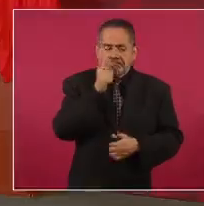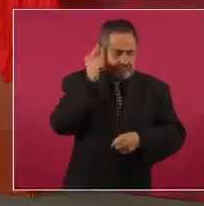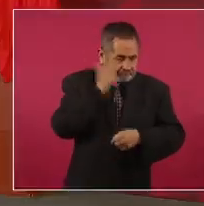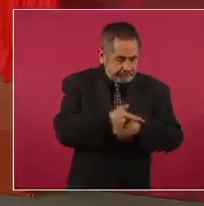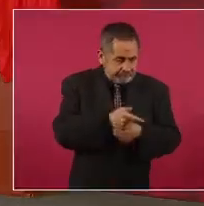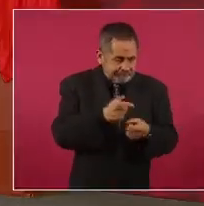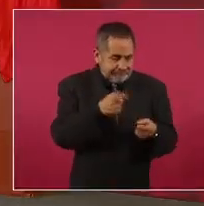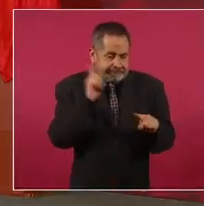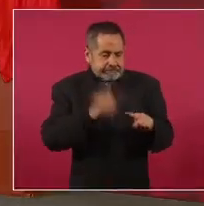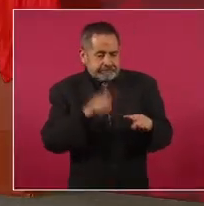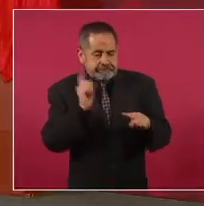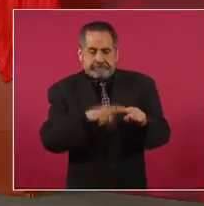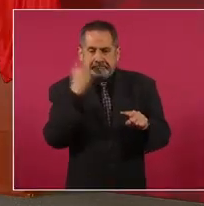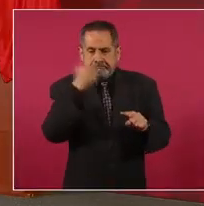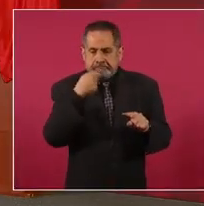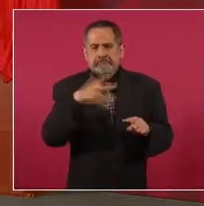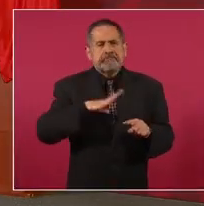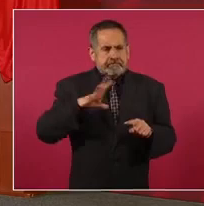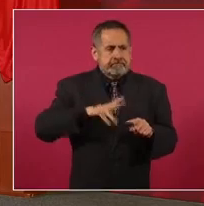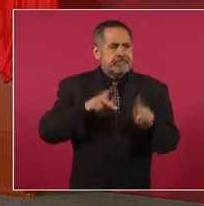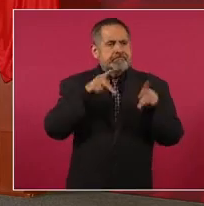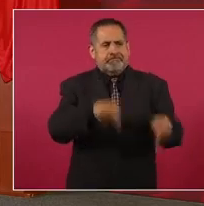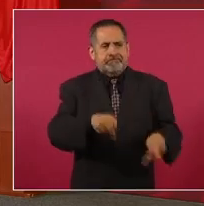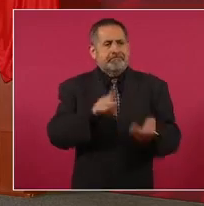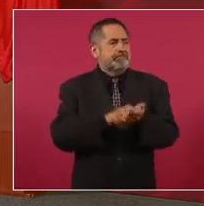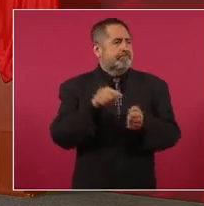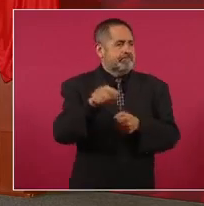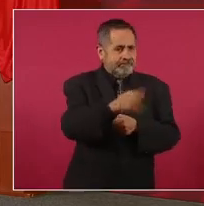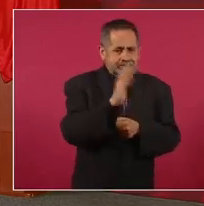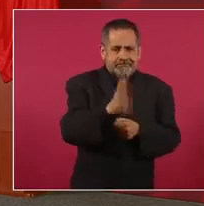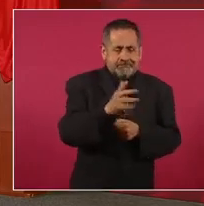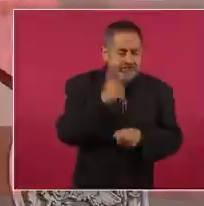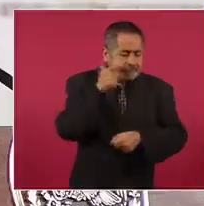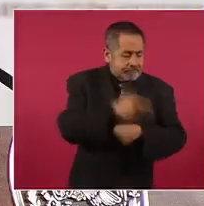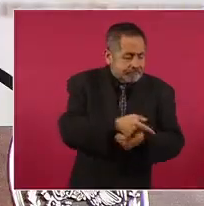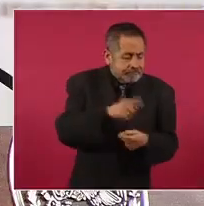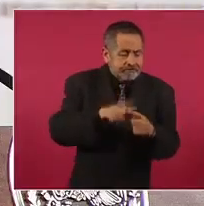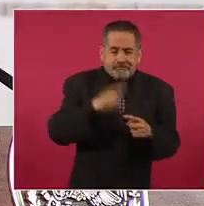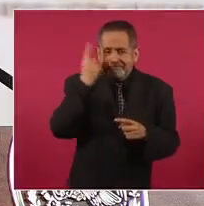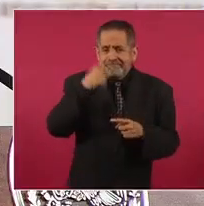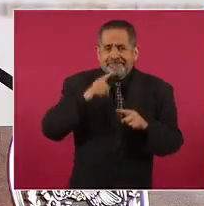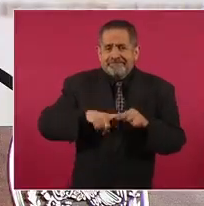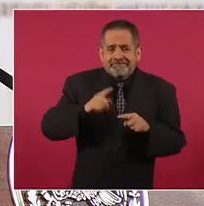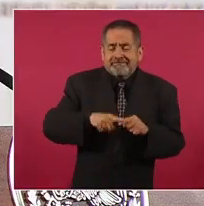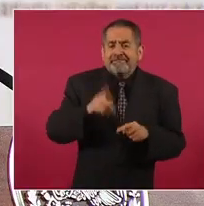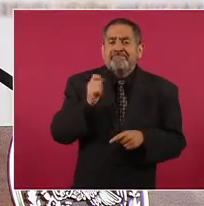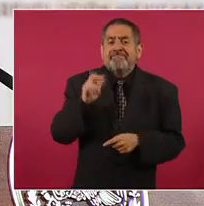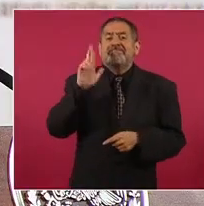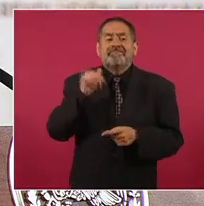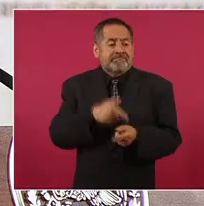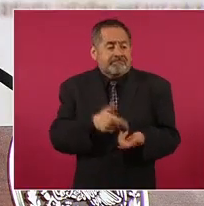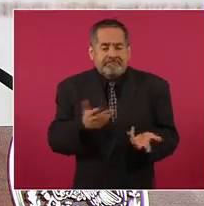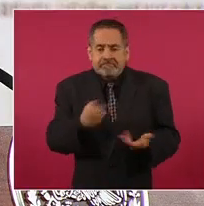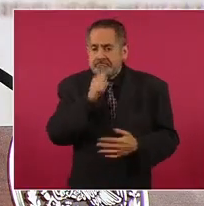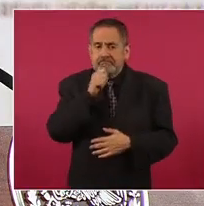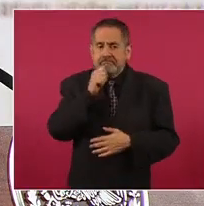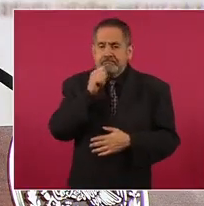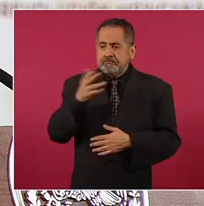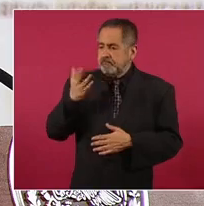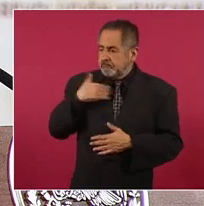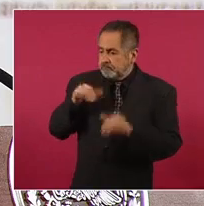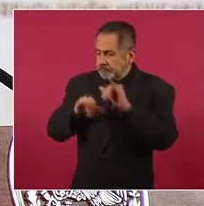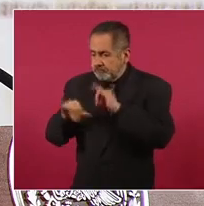comunes de los panteones públicos y en los servicios forenses del país. Para eso, en coordinación con las familias